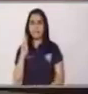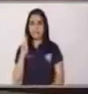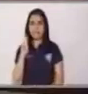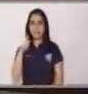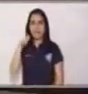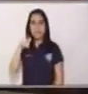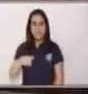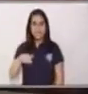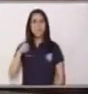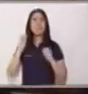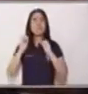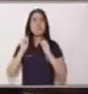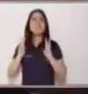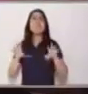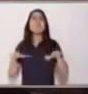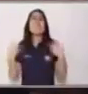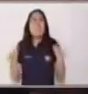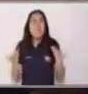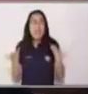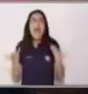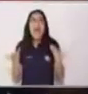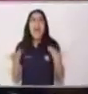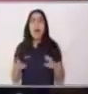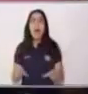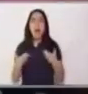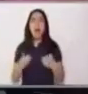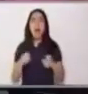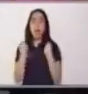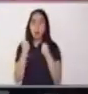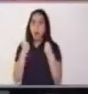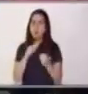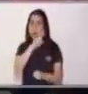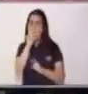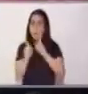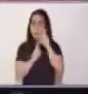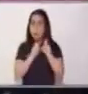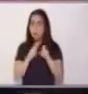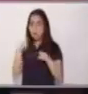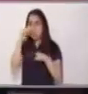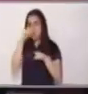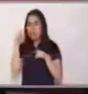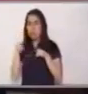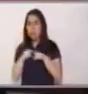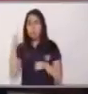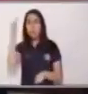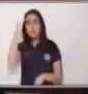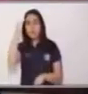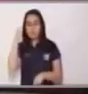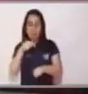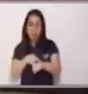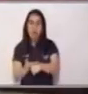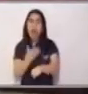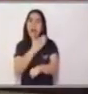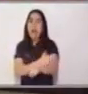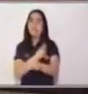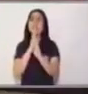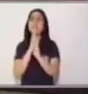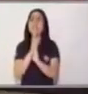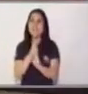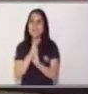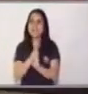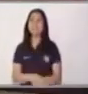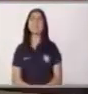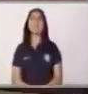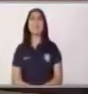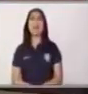de formulación de preguntas y anticipación de la respuesta. Si